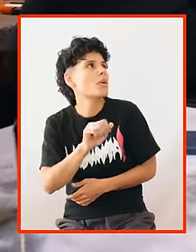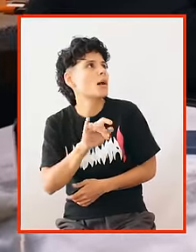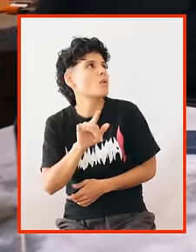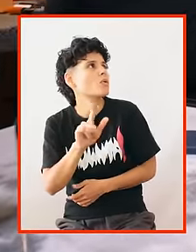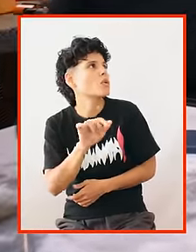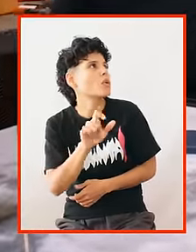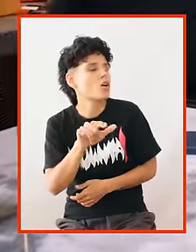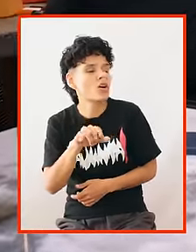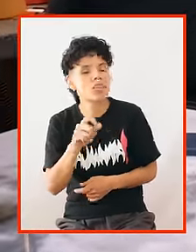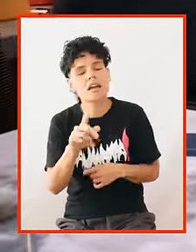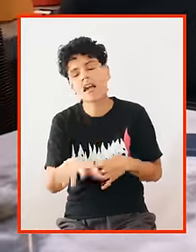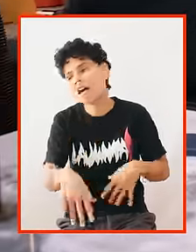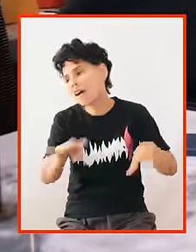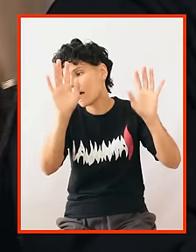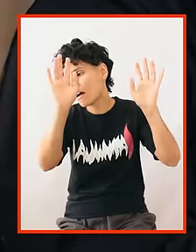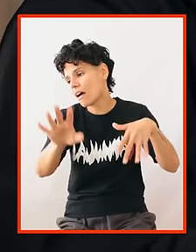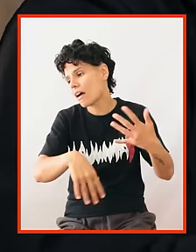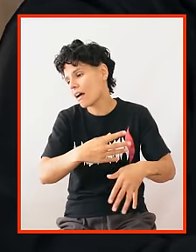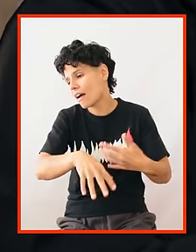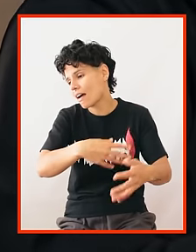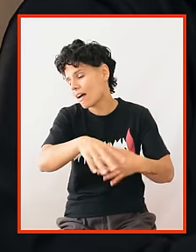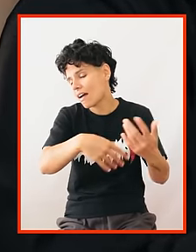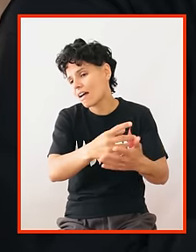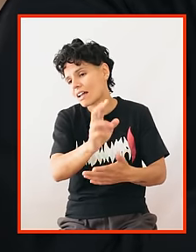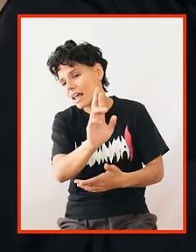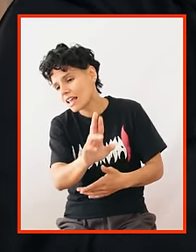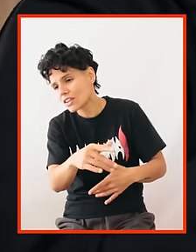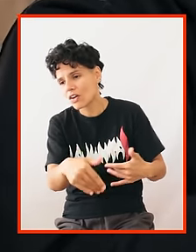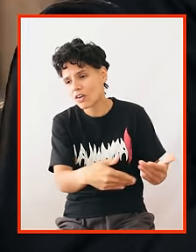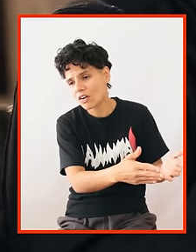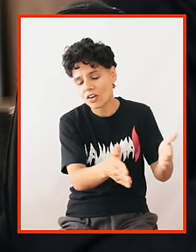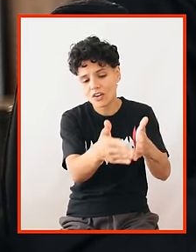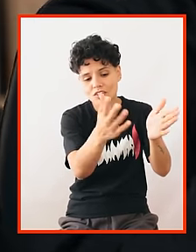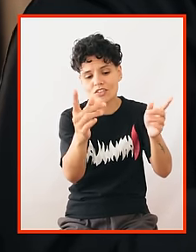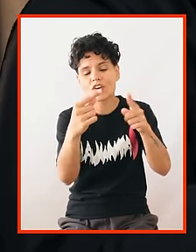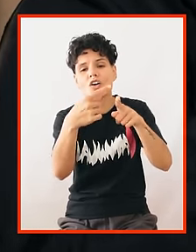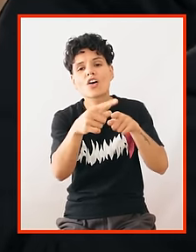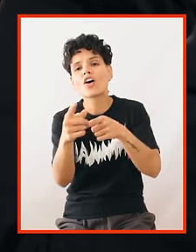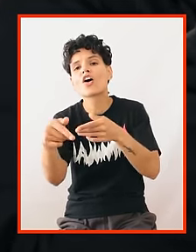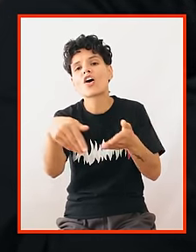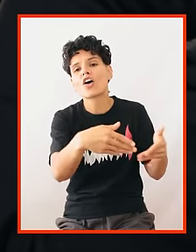Y nos fue dejando la cagada. Metió a Pablo Londra.